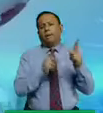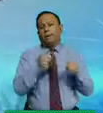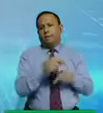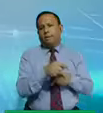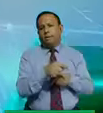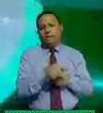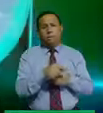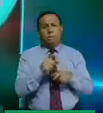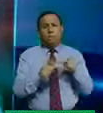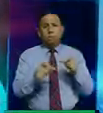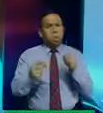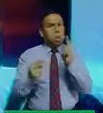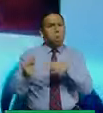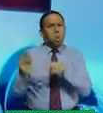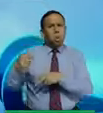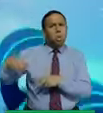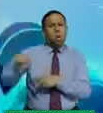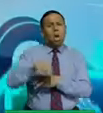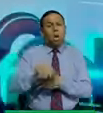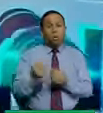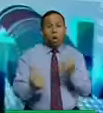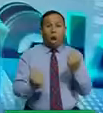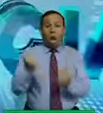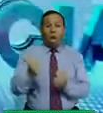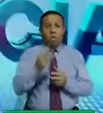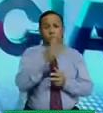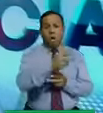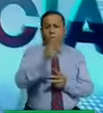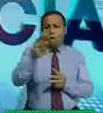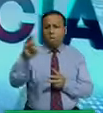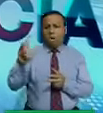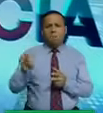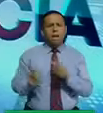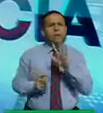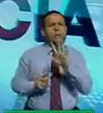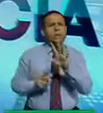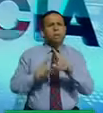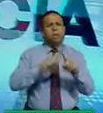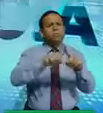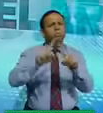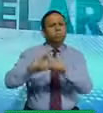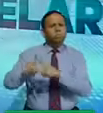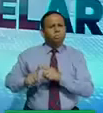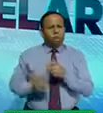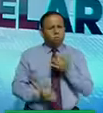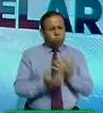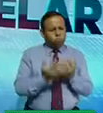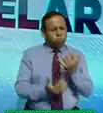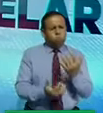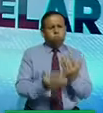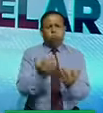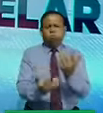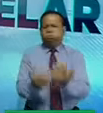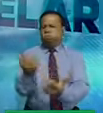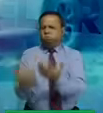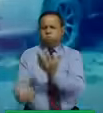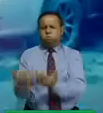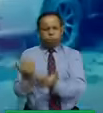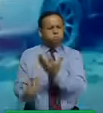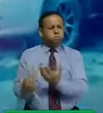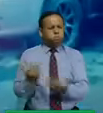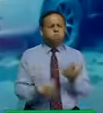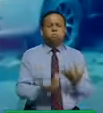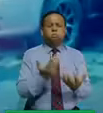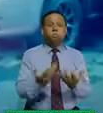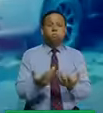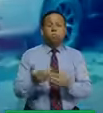5 vehículos en diferentes puntos de la ciudad. Desde la gobernación se indicó que se reforzará la seguridad en el casco